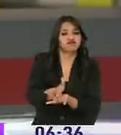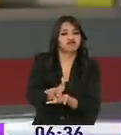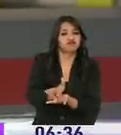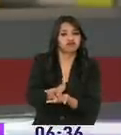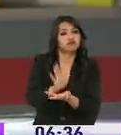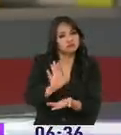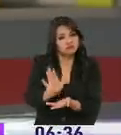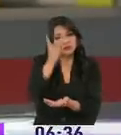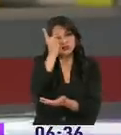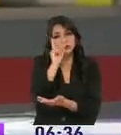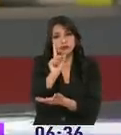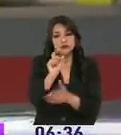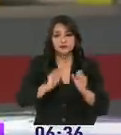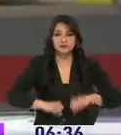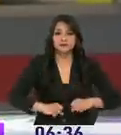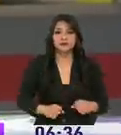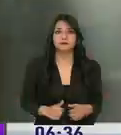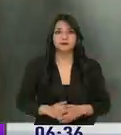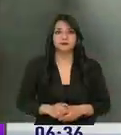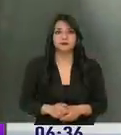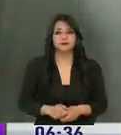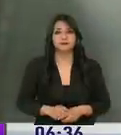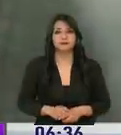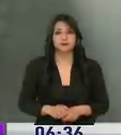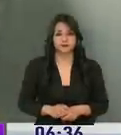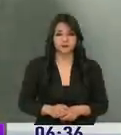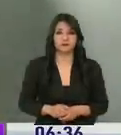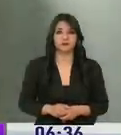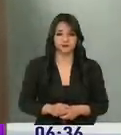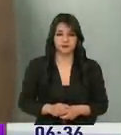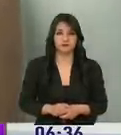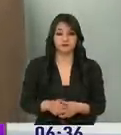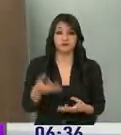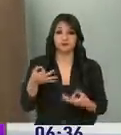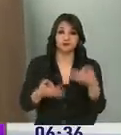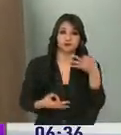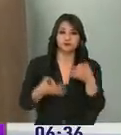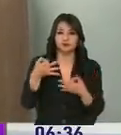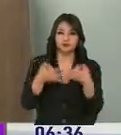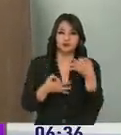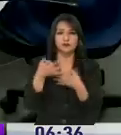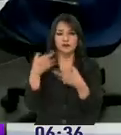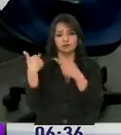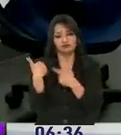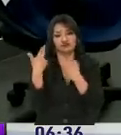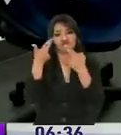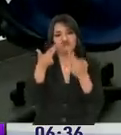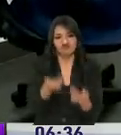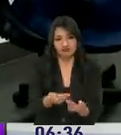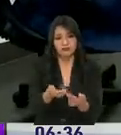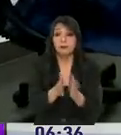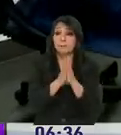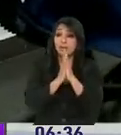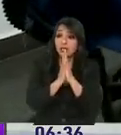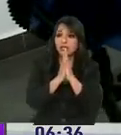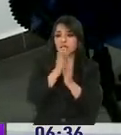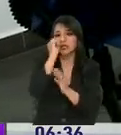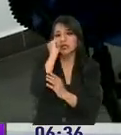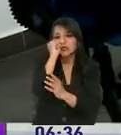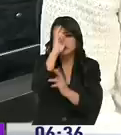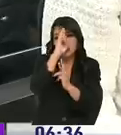esta resolución. Veamos. Un juzgado de la niñez abocó conocimiento de la acción de protección